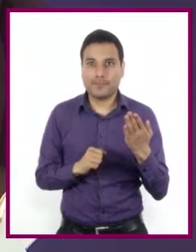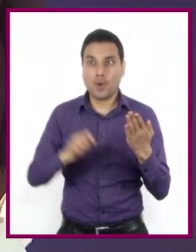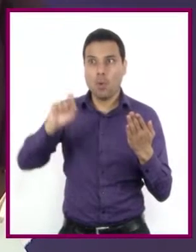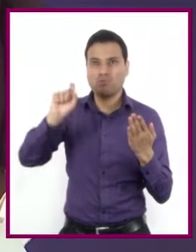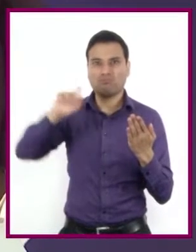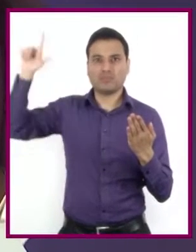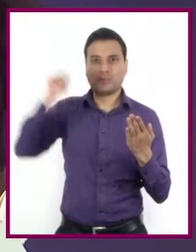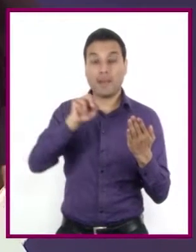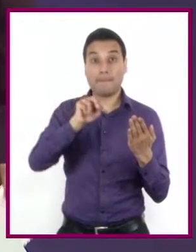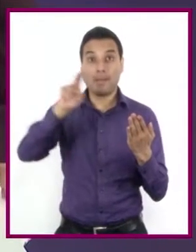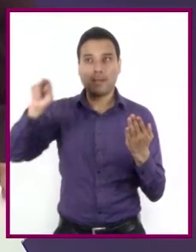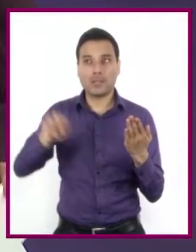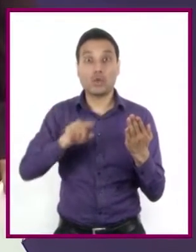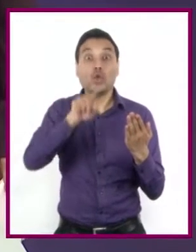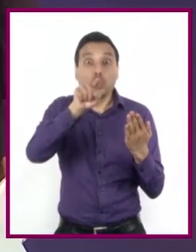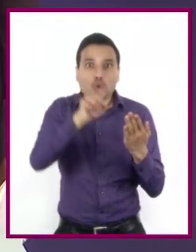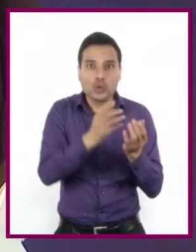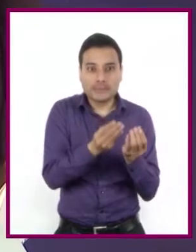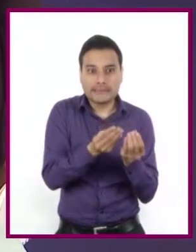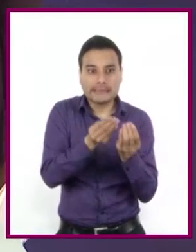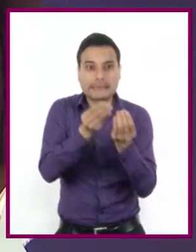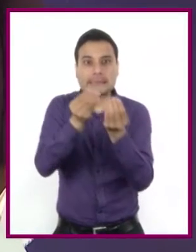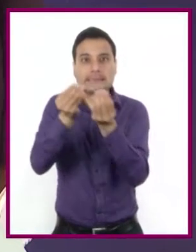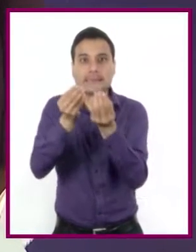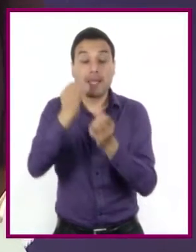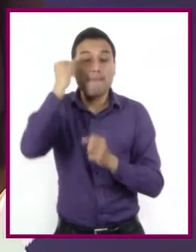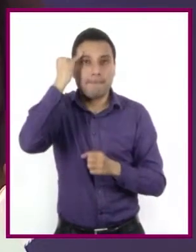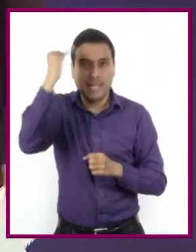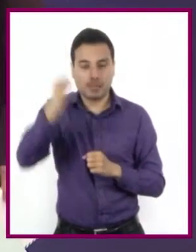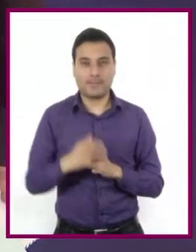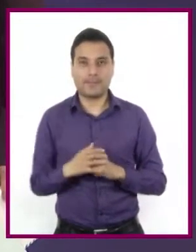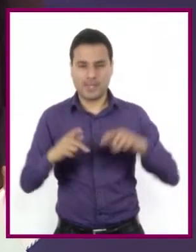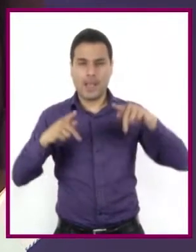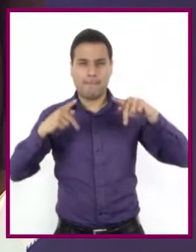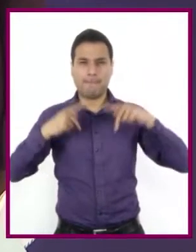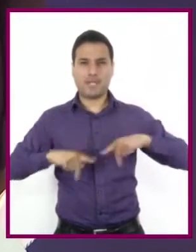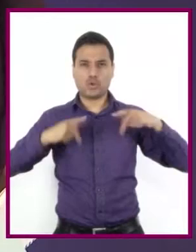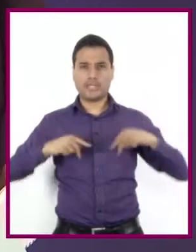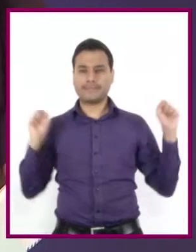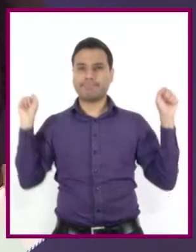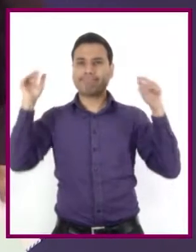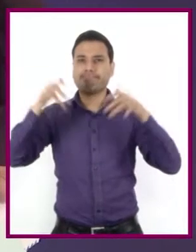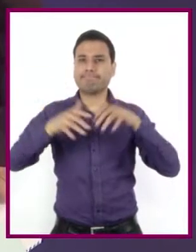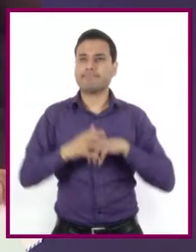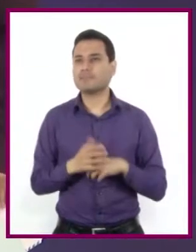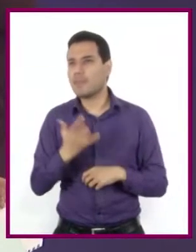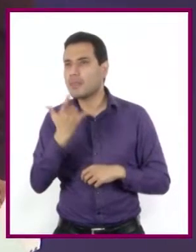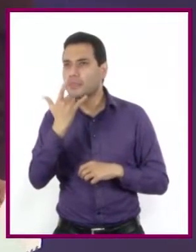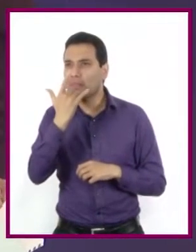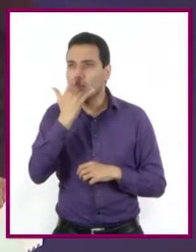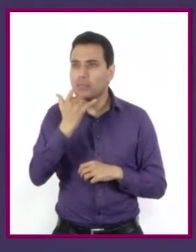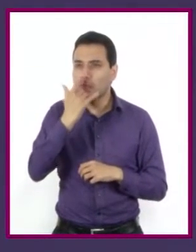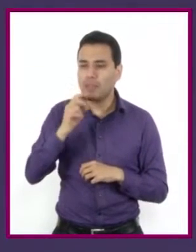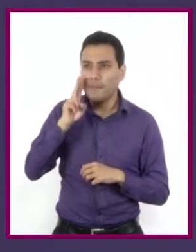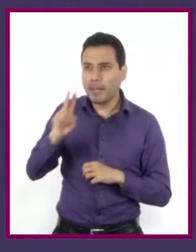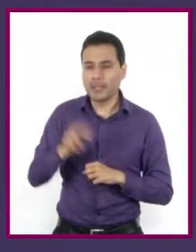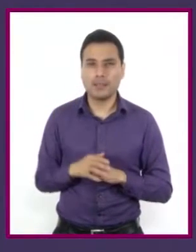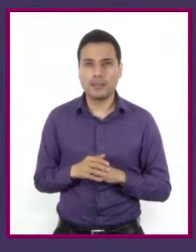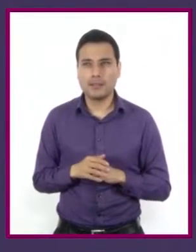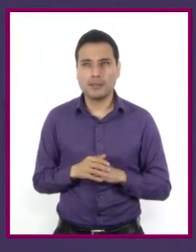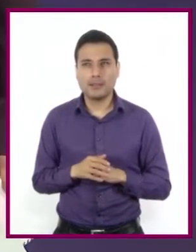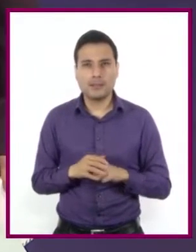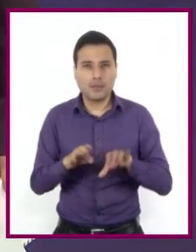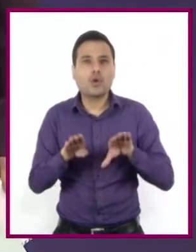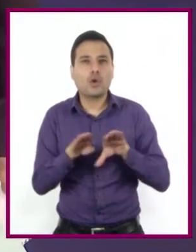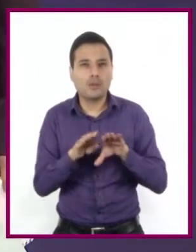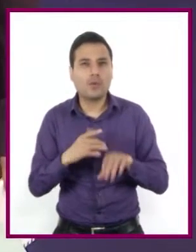famosos como esta de Diego Rivera. Los visitantes a la galería, al pasar frente a nuestro dibujo, cada uno